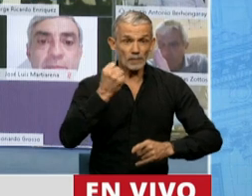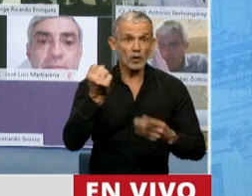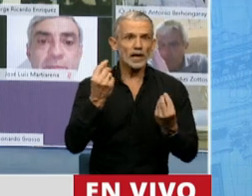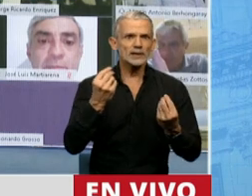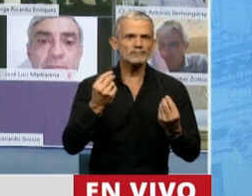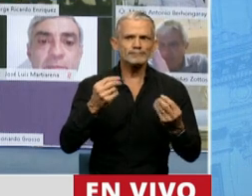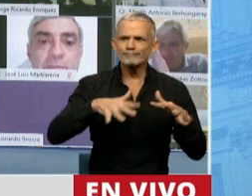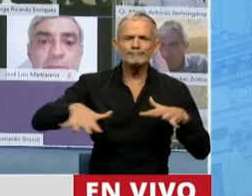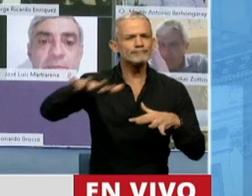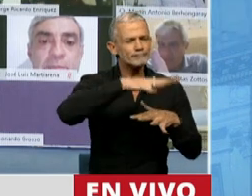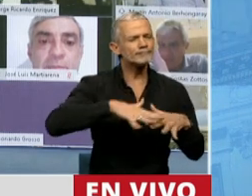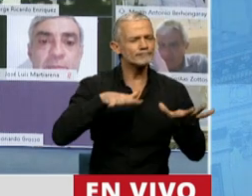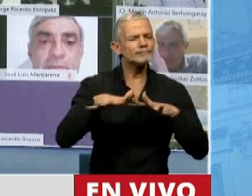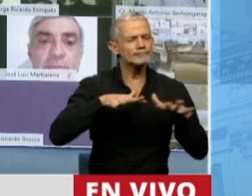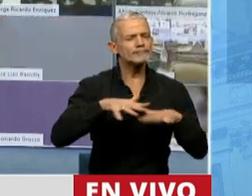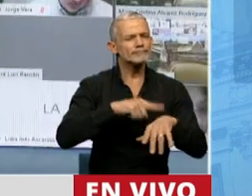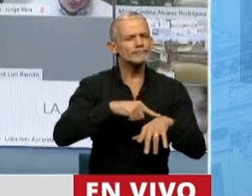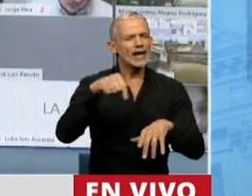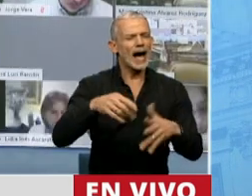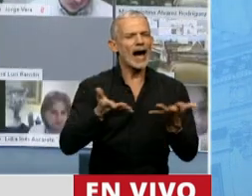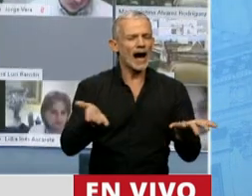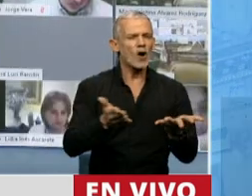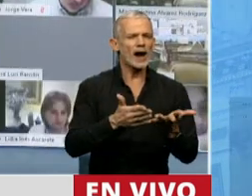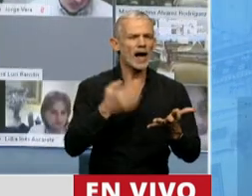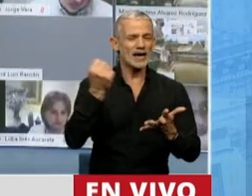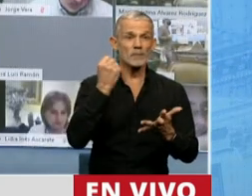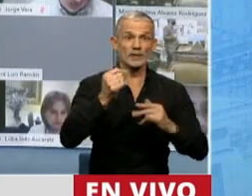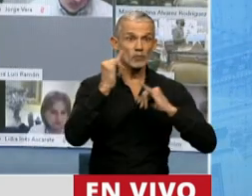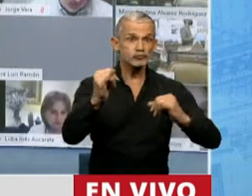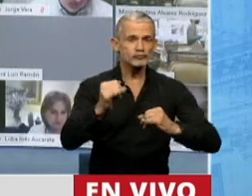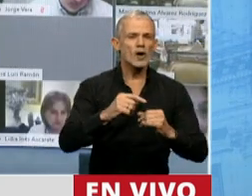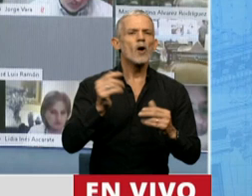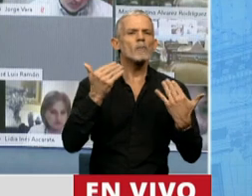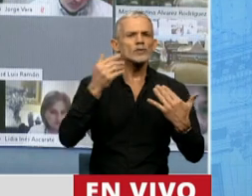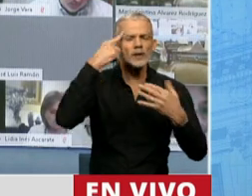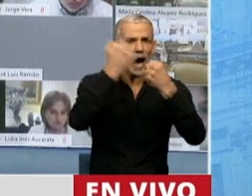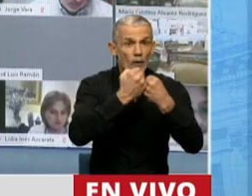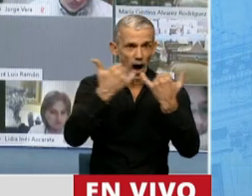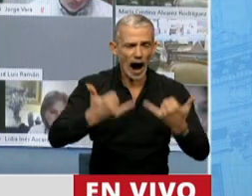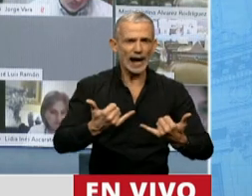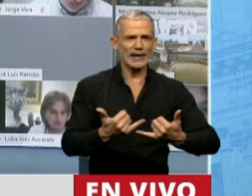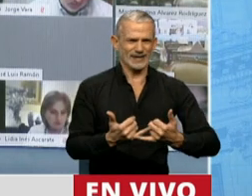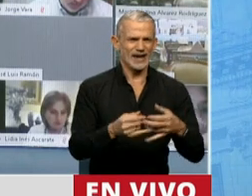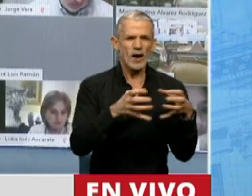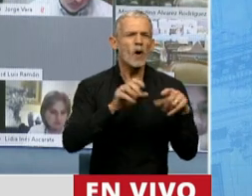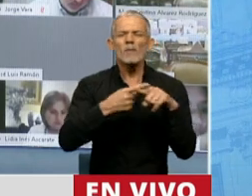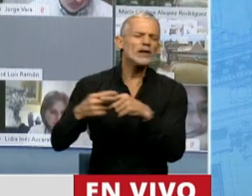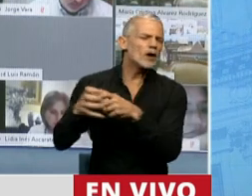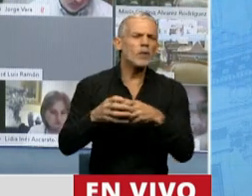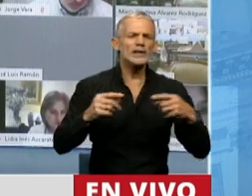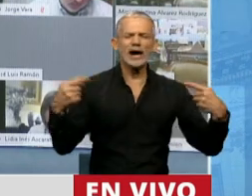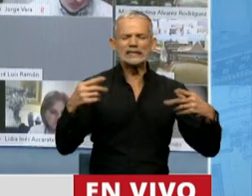contexto que estamos viviendo Resaltar y destacar la capacidad de ponernos de acuerdo que los partidos y los